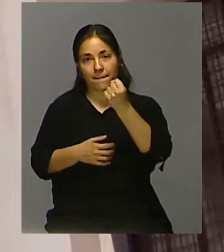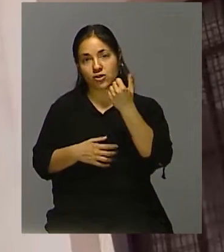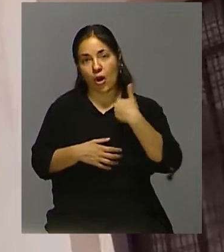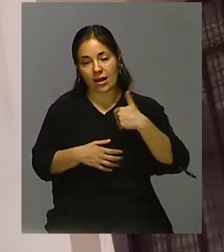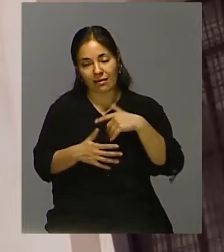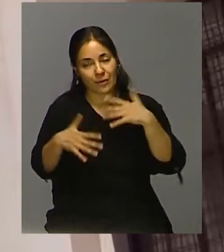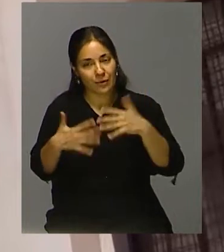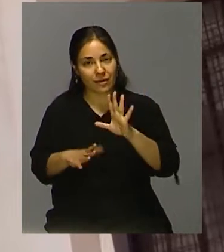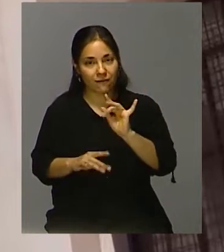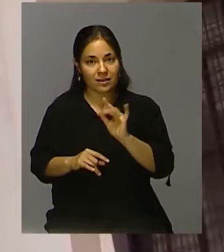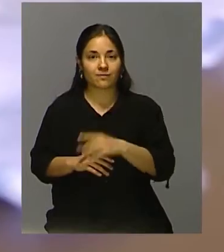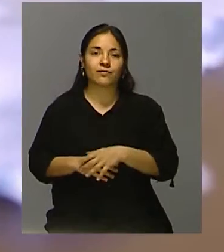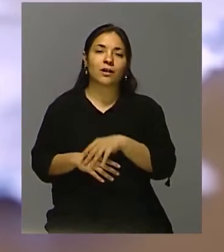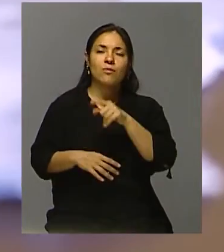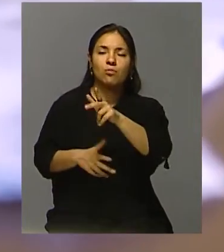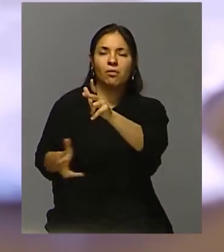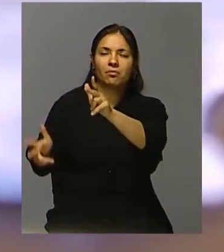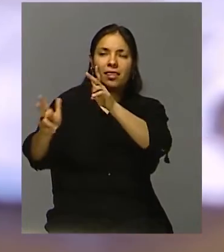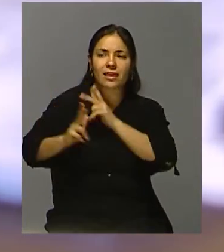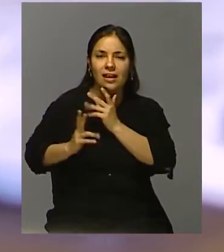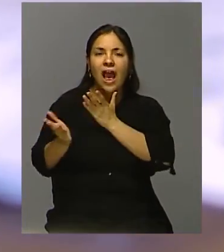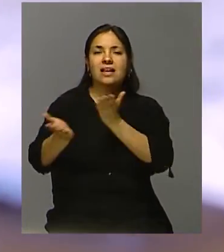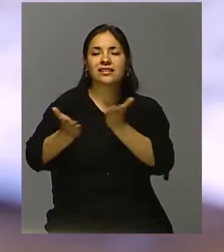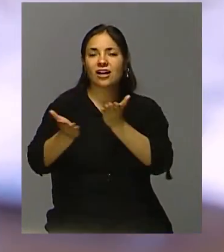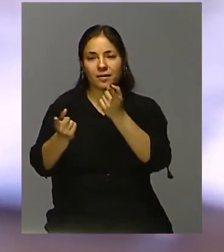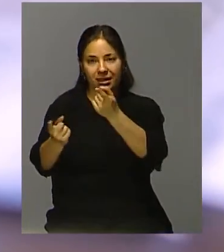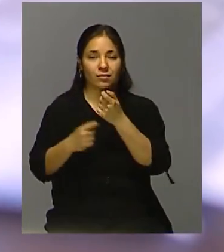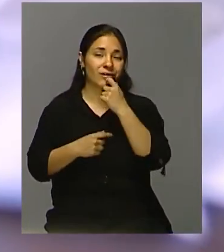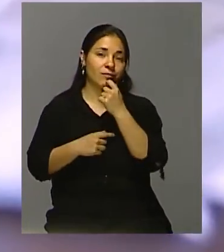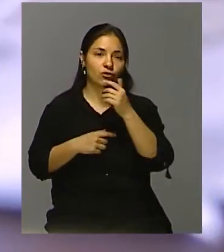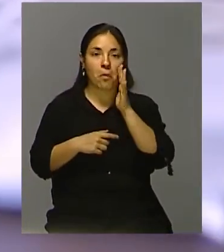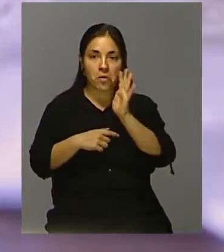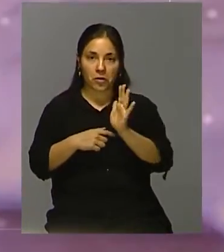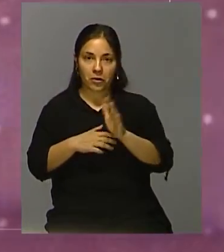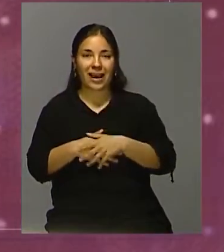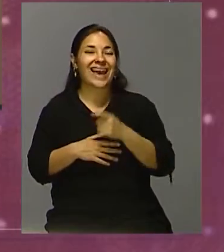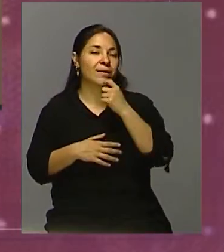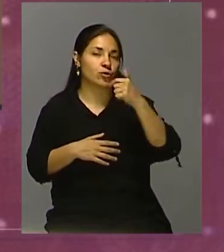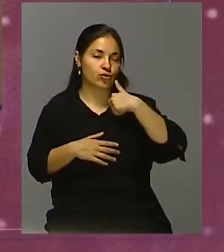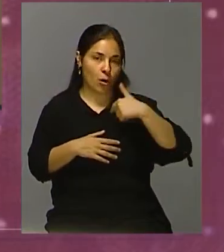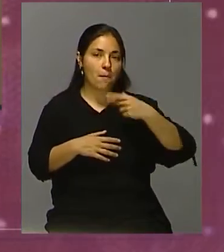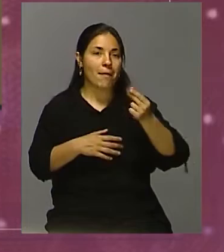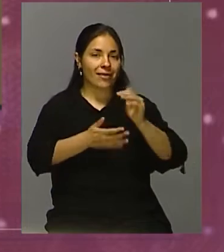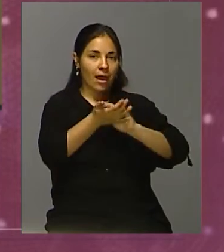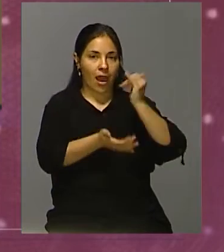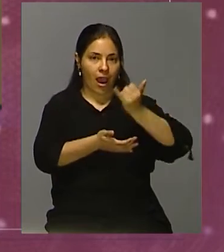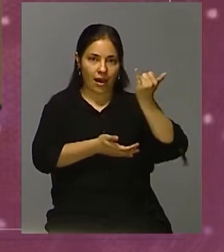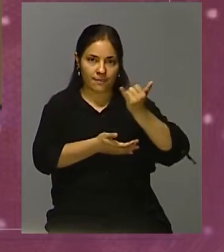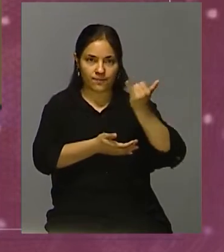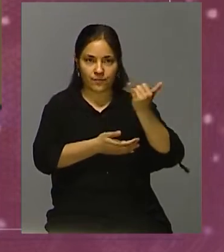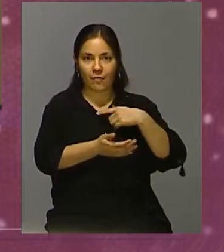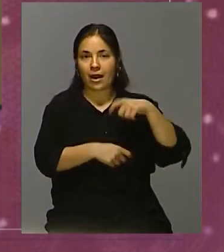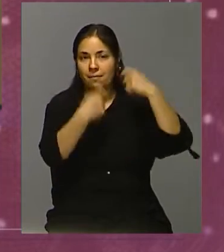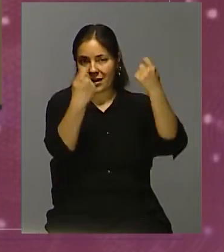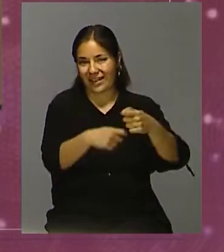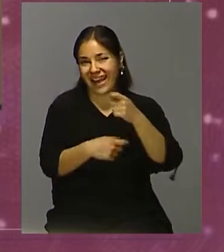necesita el asesoramiento y más cuando uno no tiene un conocimiento. Ahora, la pregunta es, yo tengo dinero para invertir. ¿Cómo puedo hacer